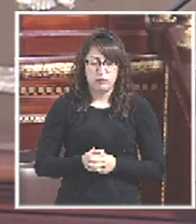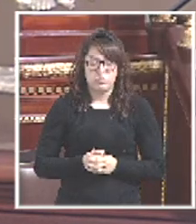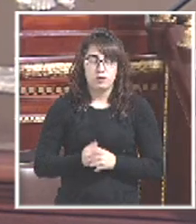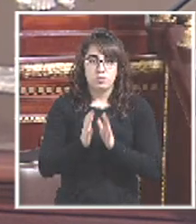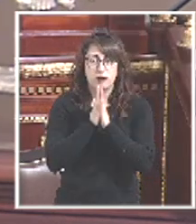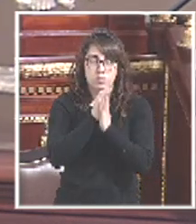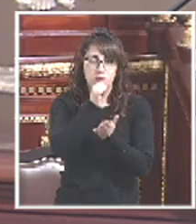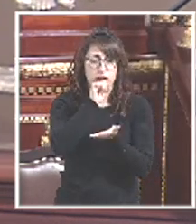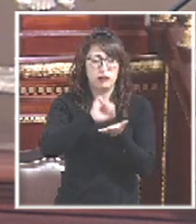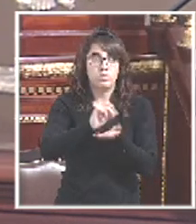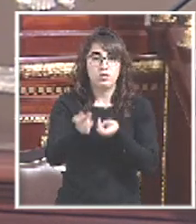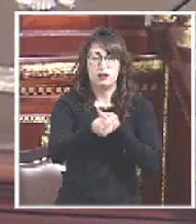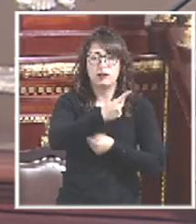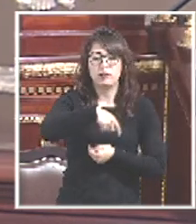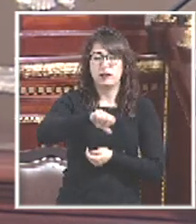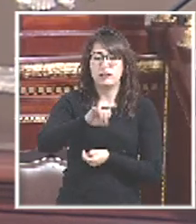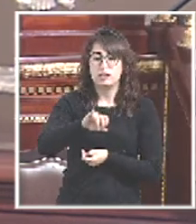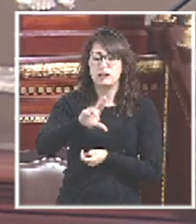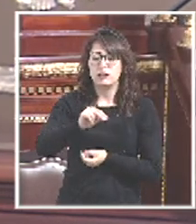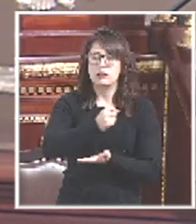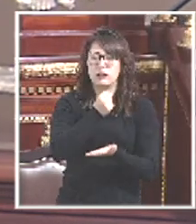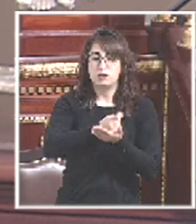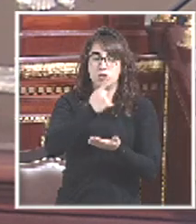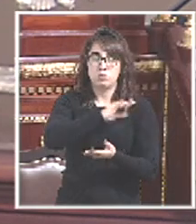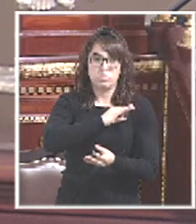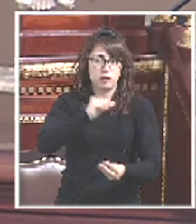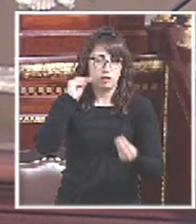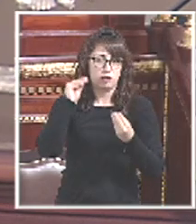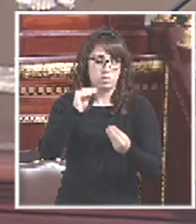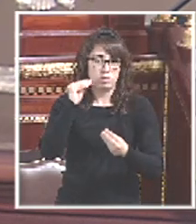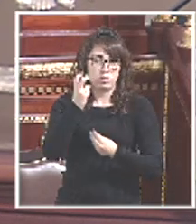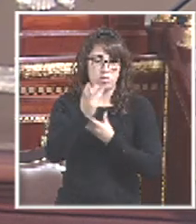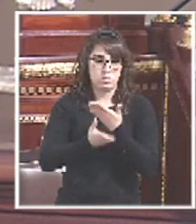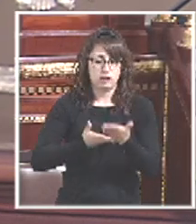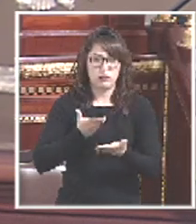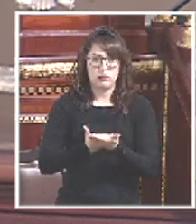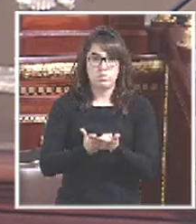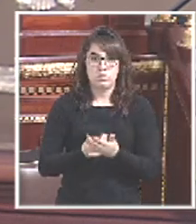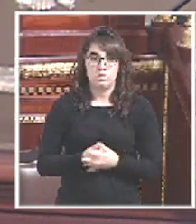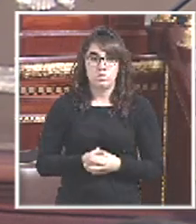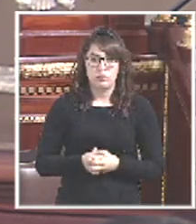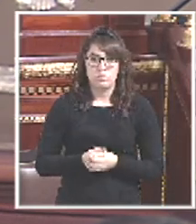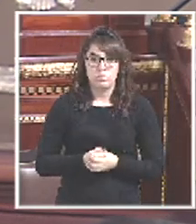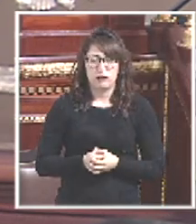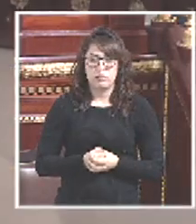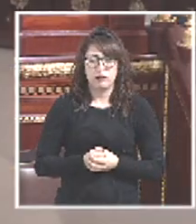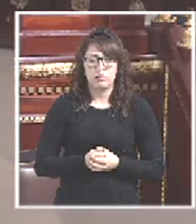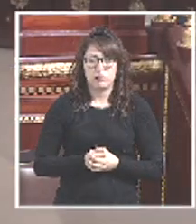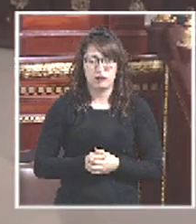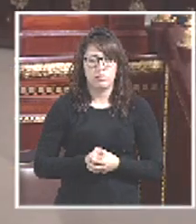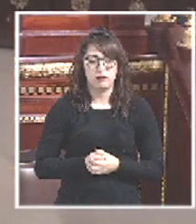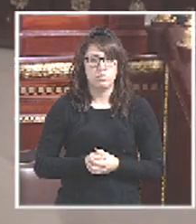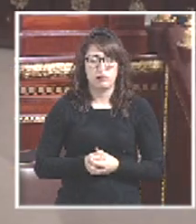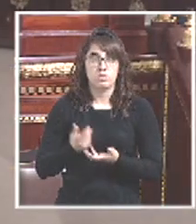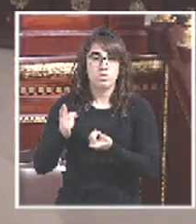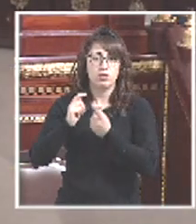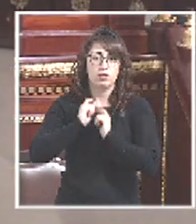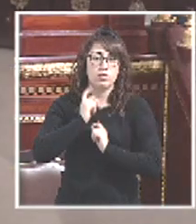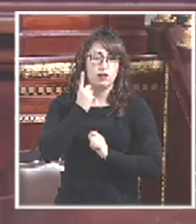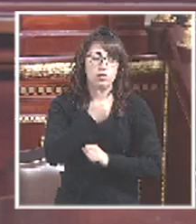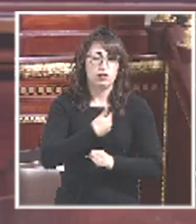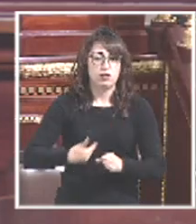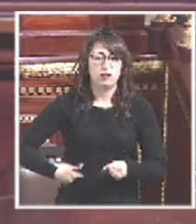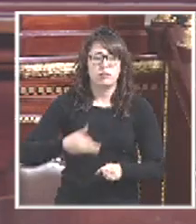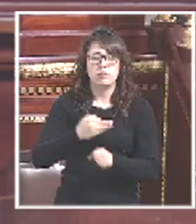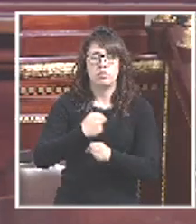Procede la Secretaría a preguntar a la Comisión Permanente en votación económica si es de aprobarse la proposición a discusión. Por instrucciones de la Presidencia, en